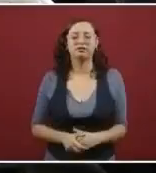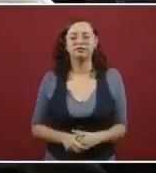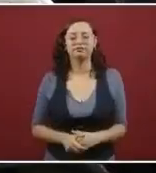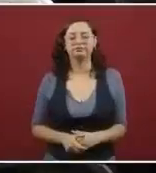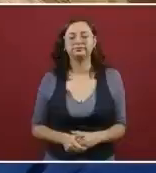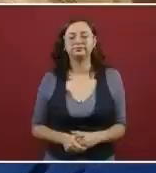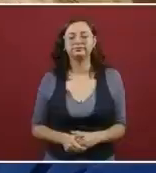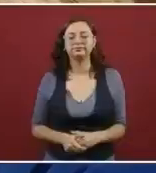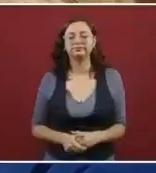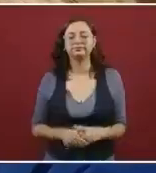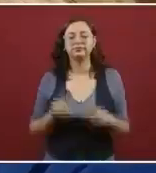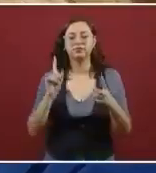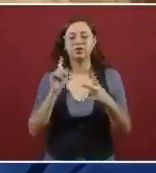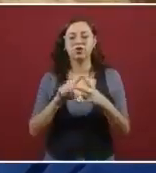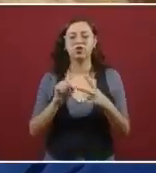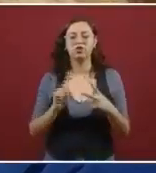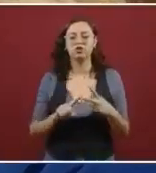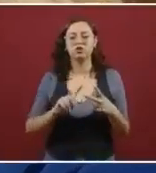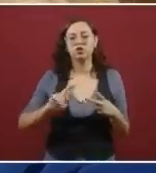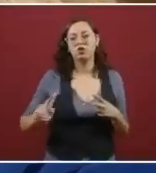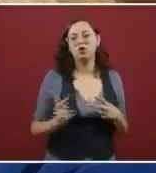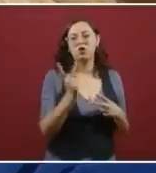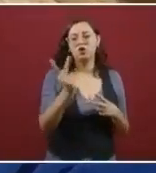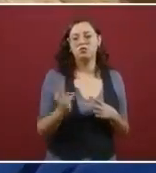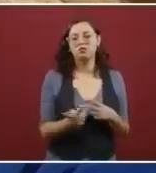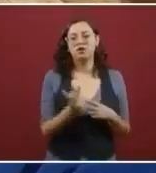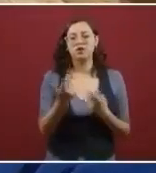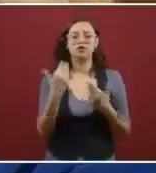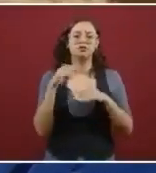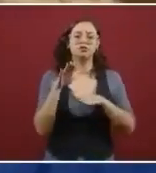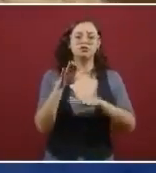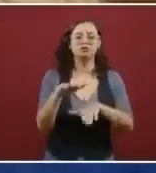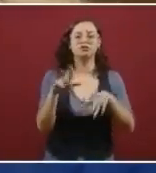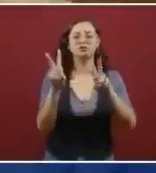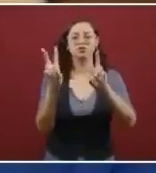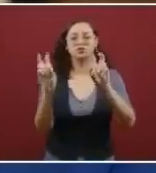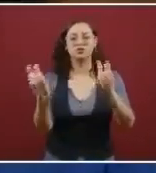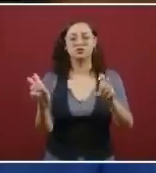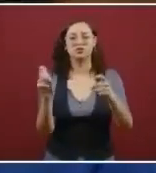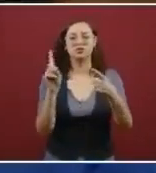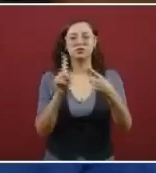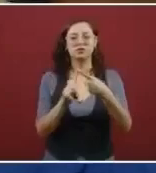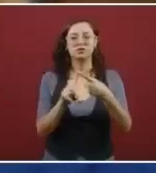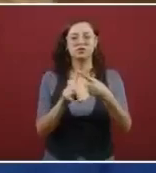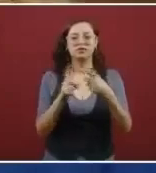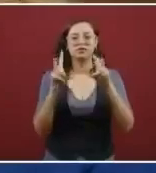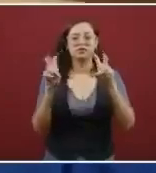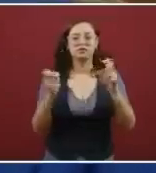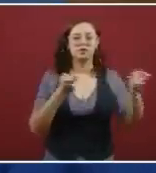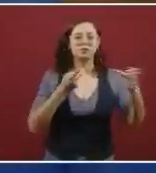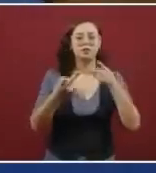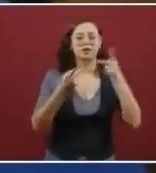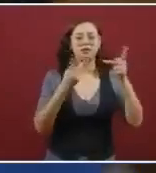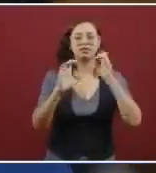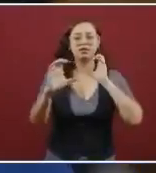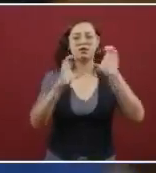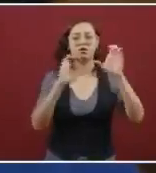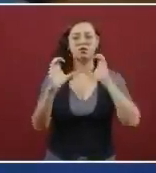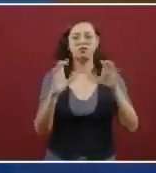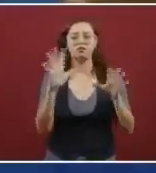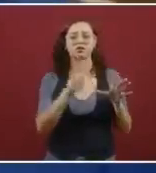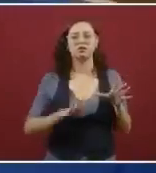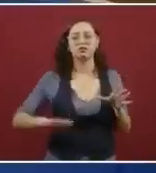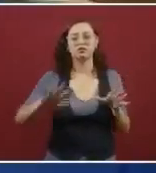preguntas relacionadas sobre el plan de comunicación social. En